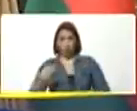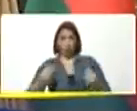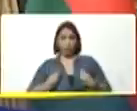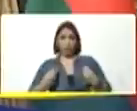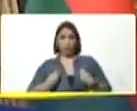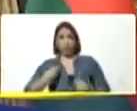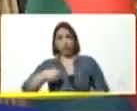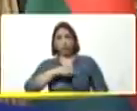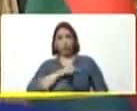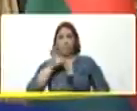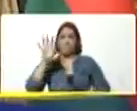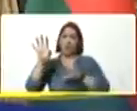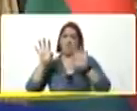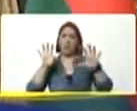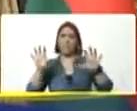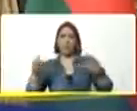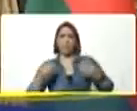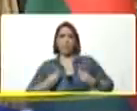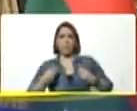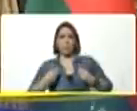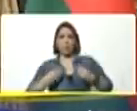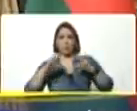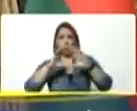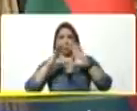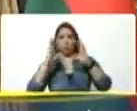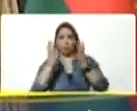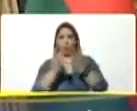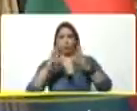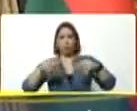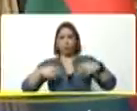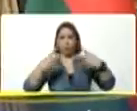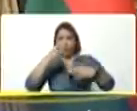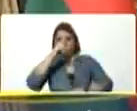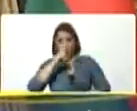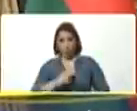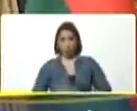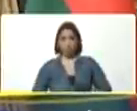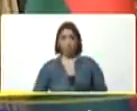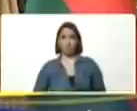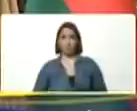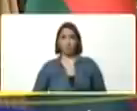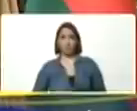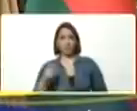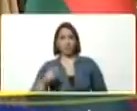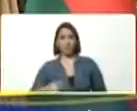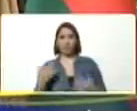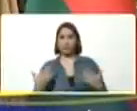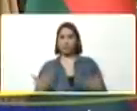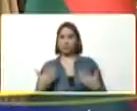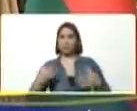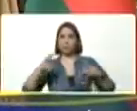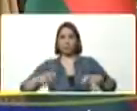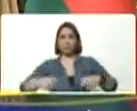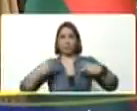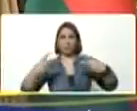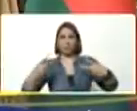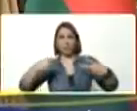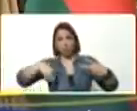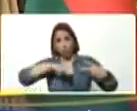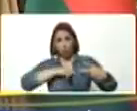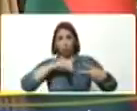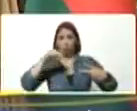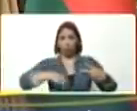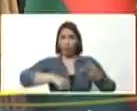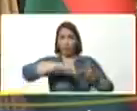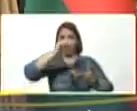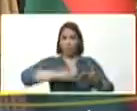nuestros países y que está viviendo el mundo. Una nueva época que amerita actualización. Hoy hemos firmado